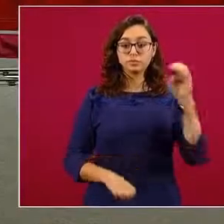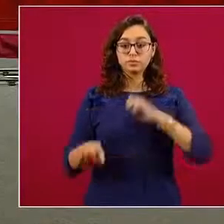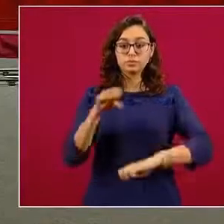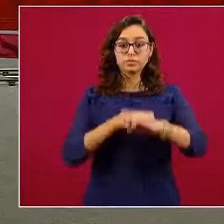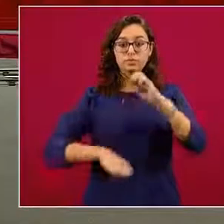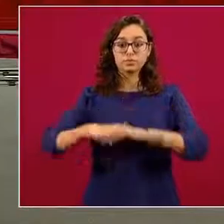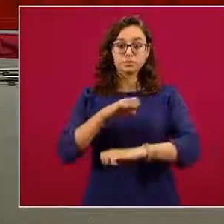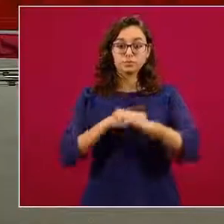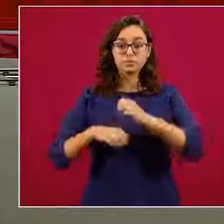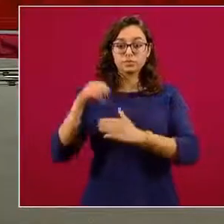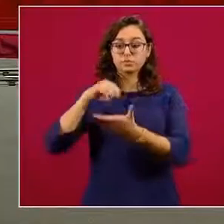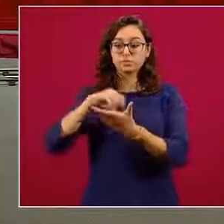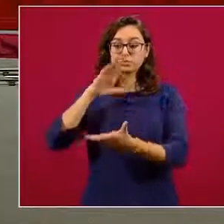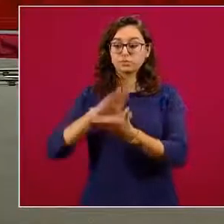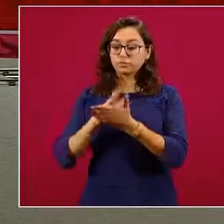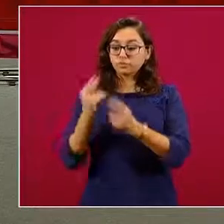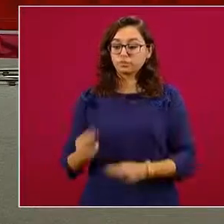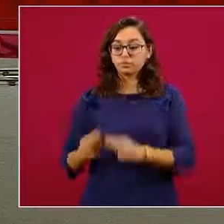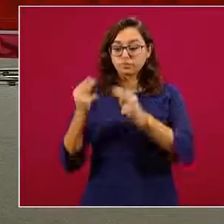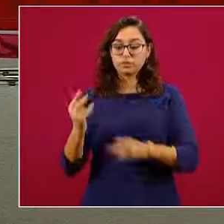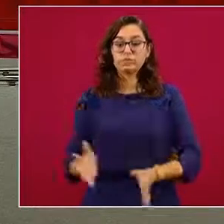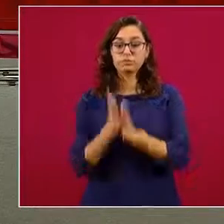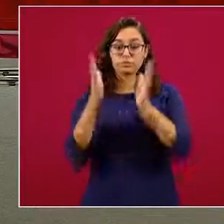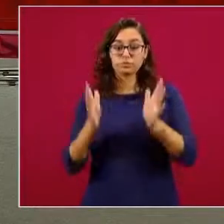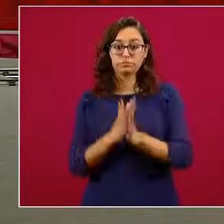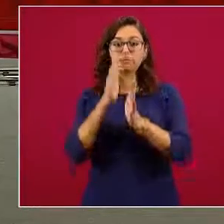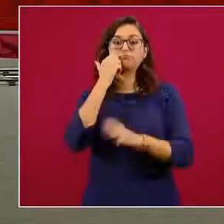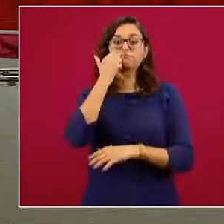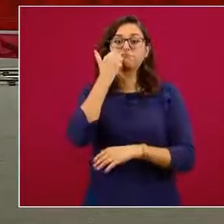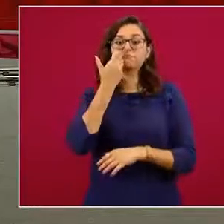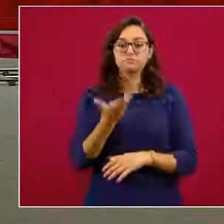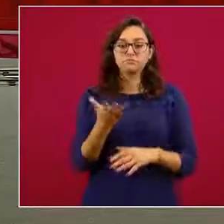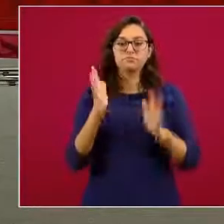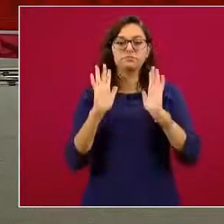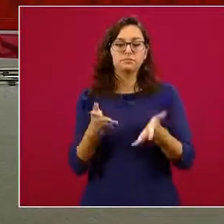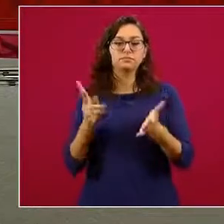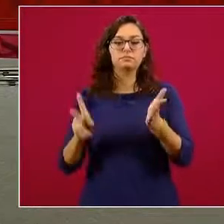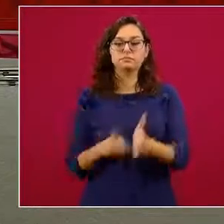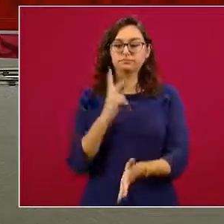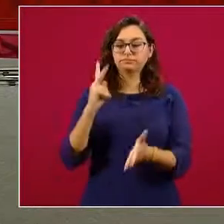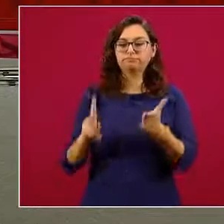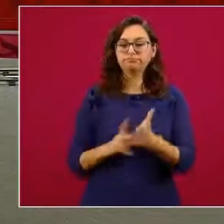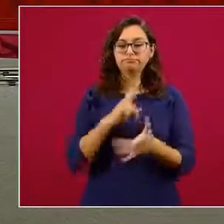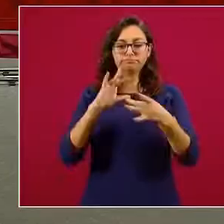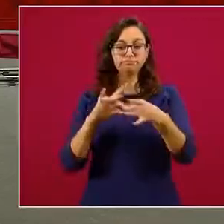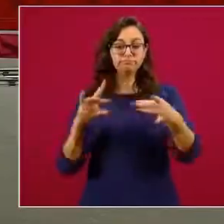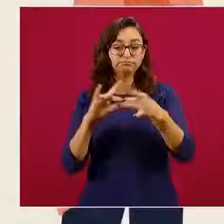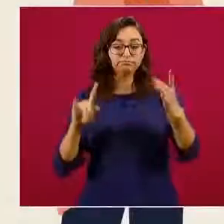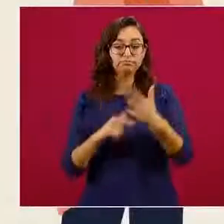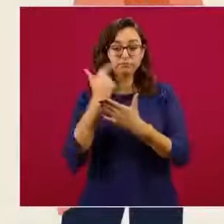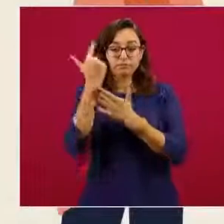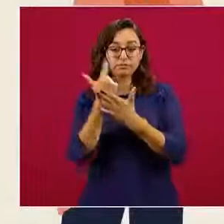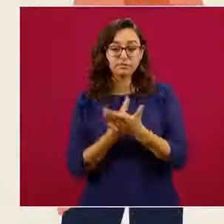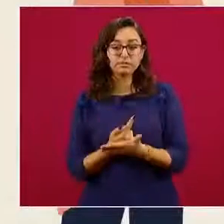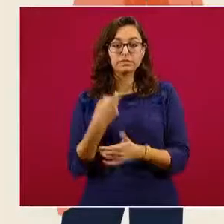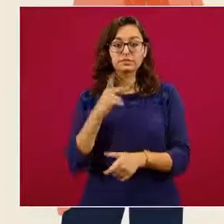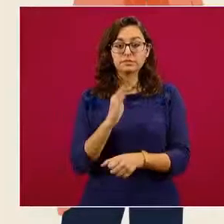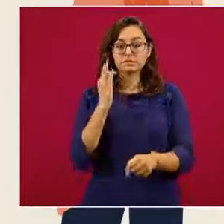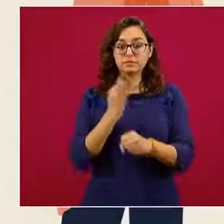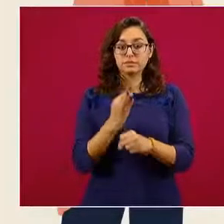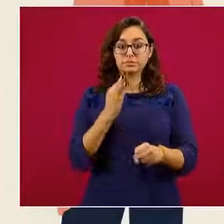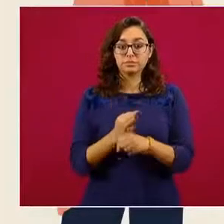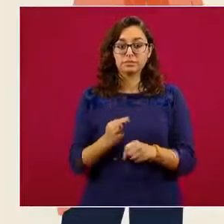las citas de negocios. Ya lo he repasado aquí, esta lista ya la hemos repasado acá, pero voy a resaltar